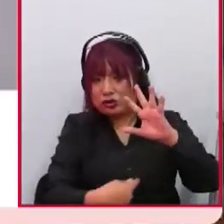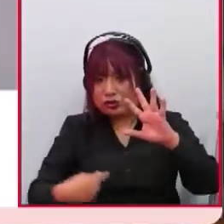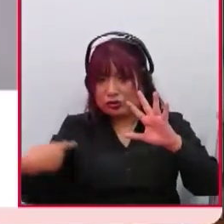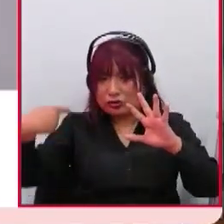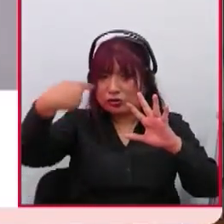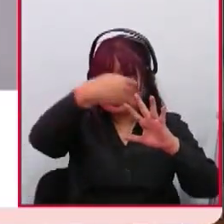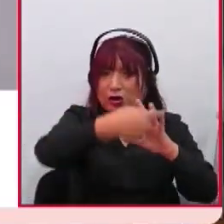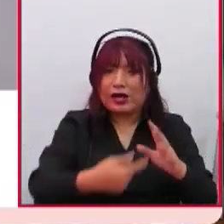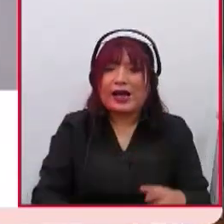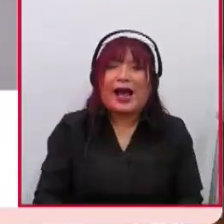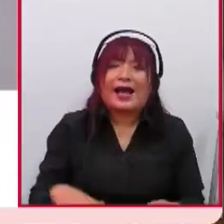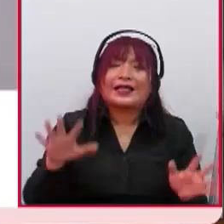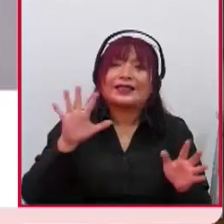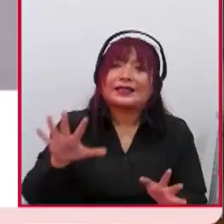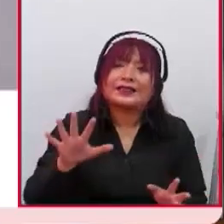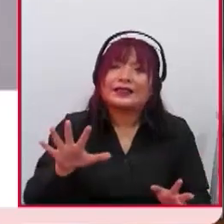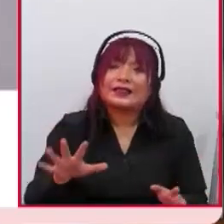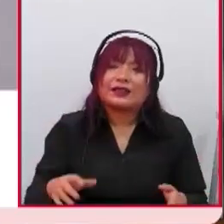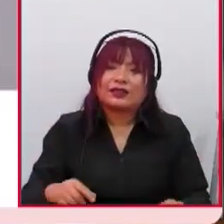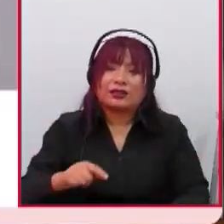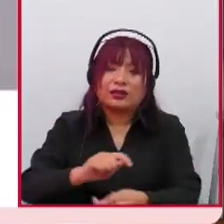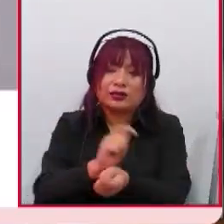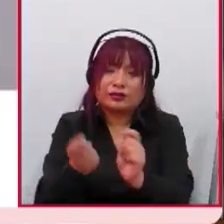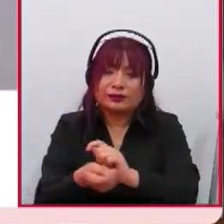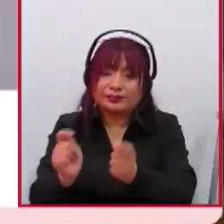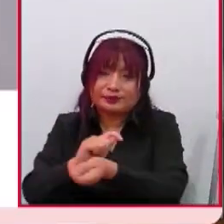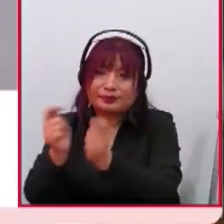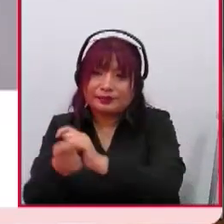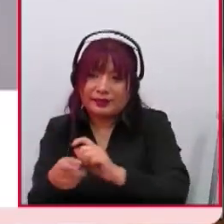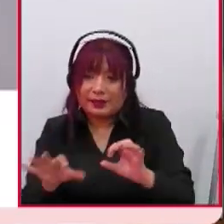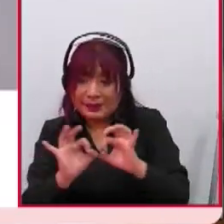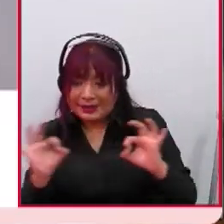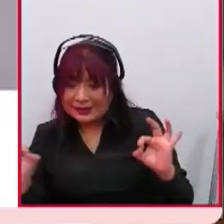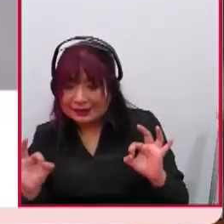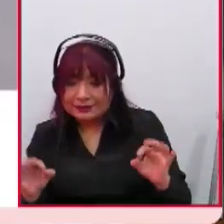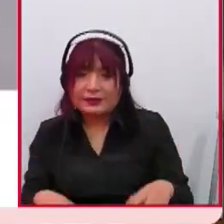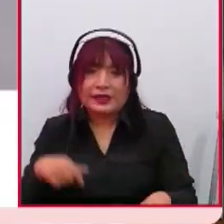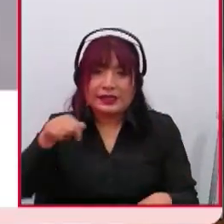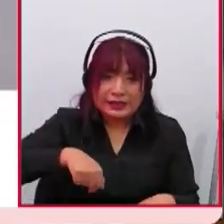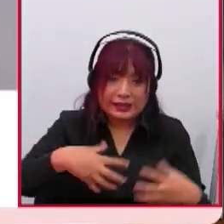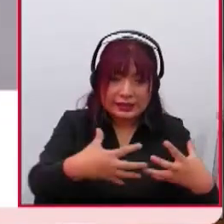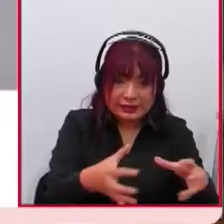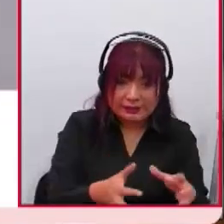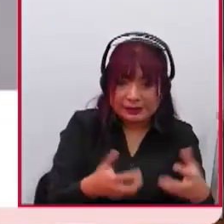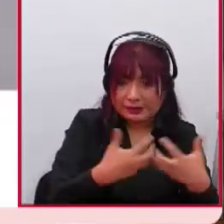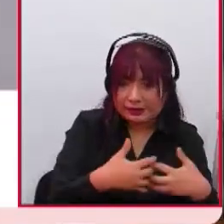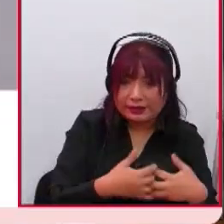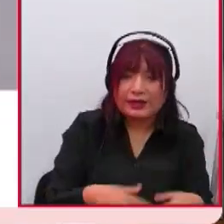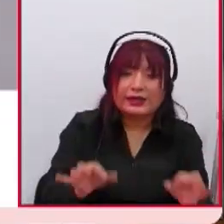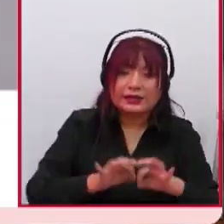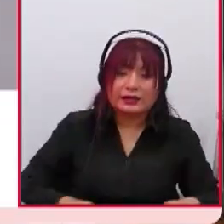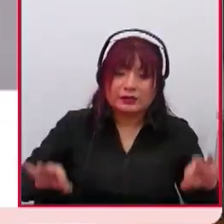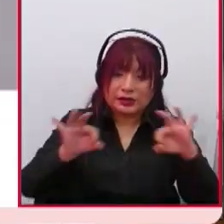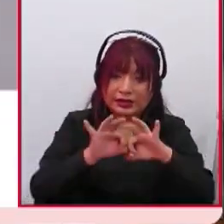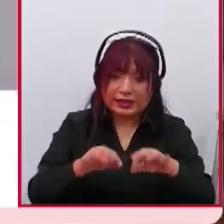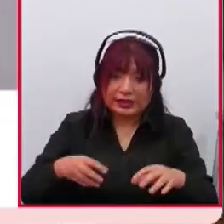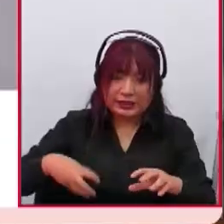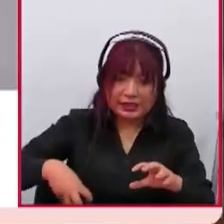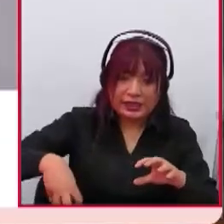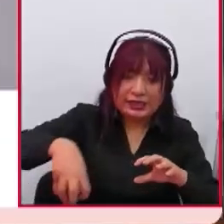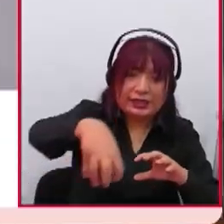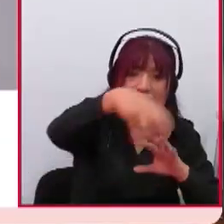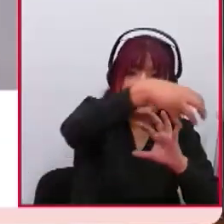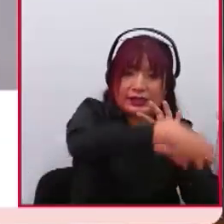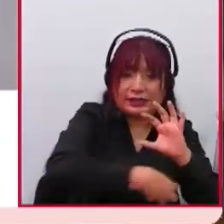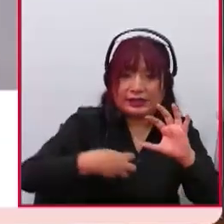limpieza, ¿no? Pero lo importante es saber controlar el circuito Raffel, dominar el circuito Raffel.